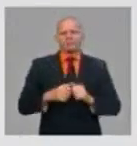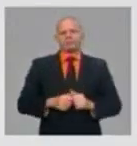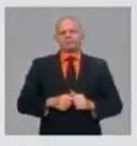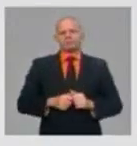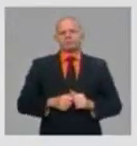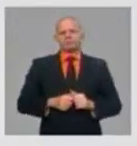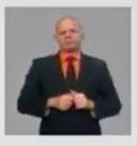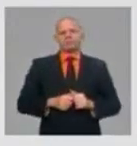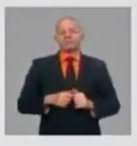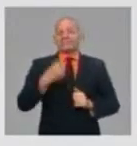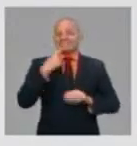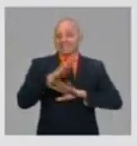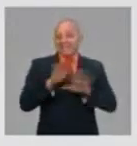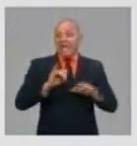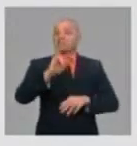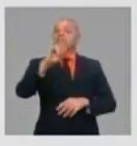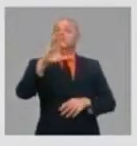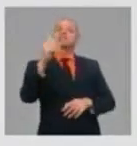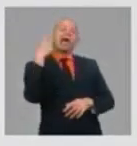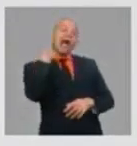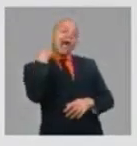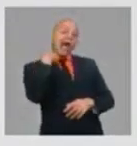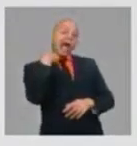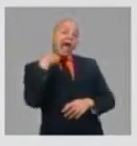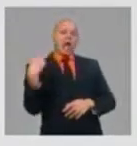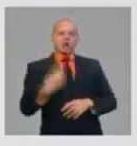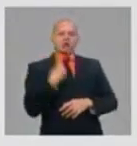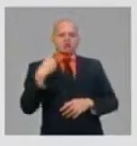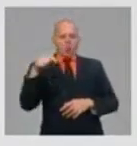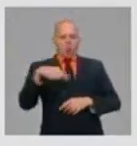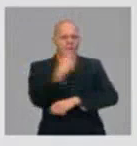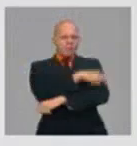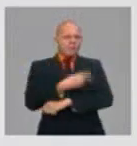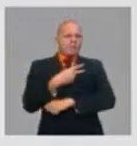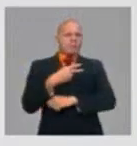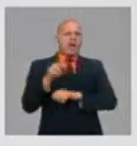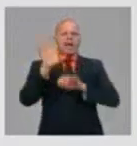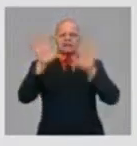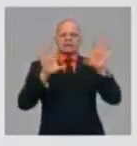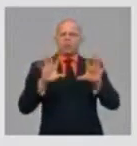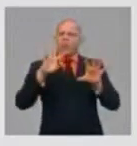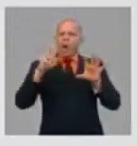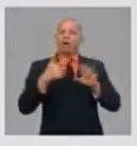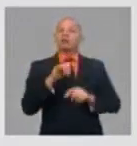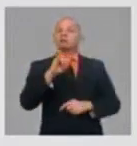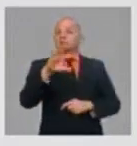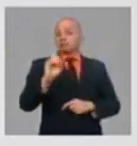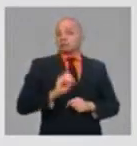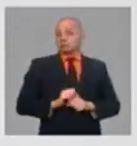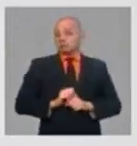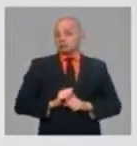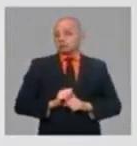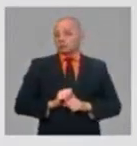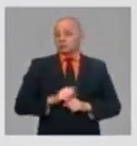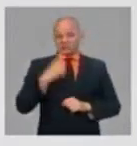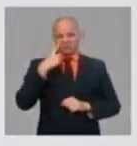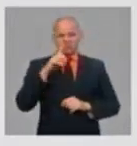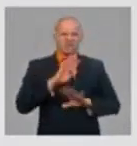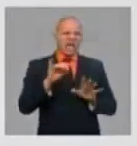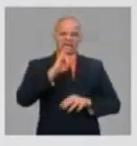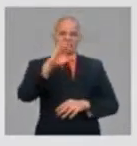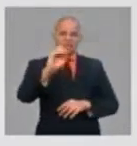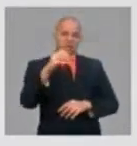dijo, llevamos 60 años con 50 estados nada más. Eso es suficiente. O sea, muchos años